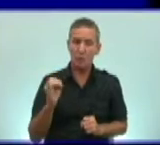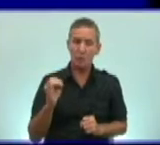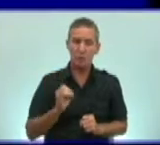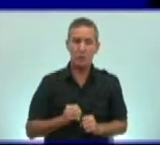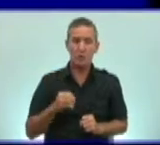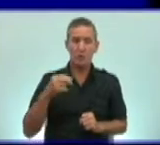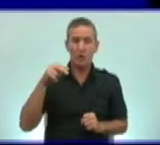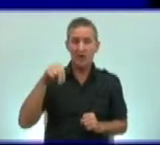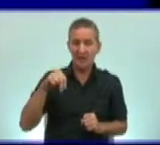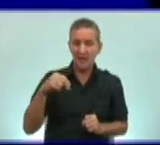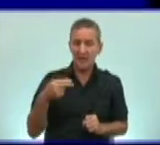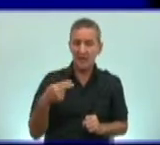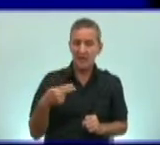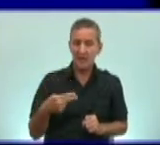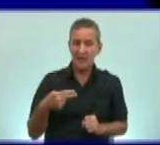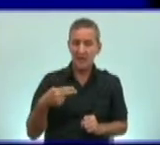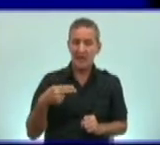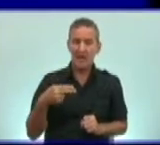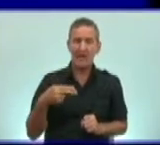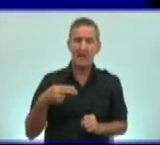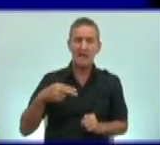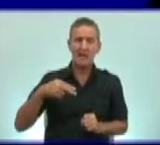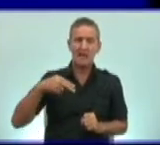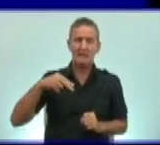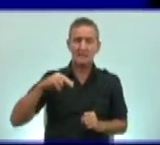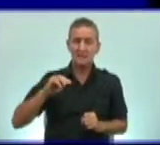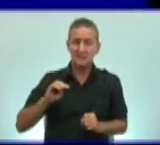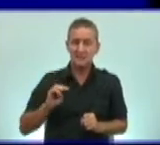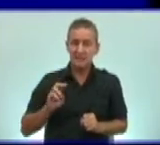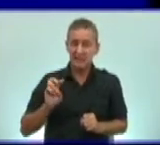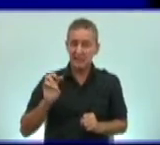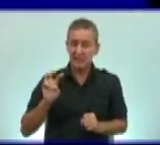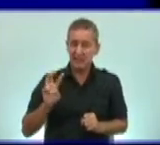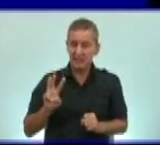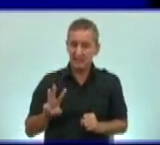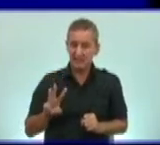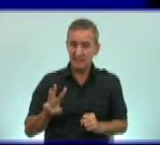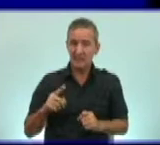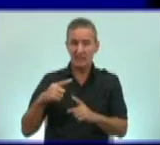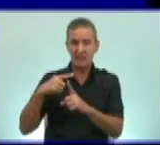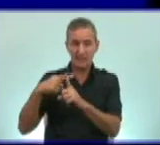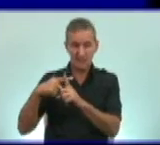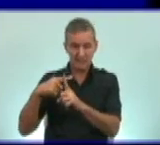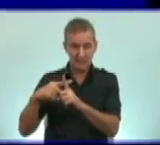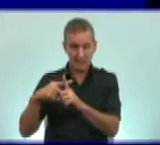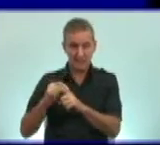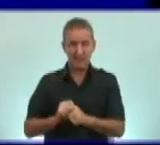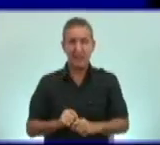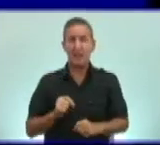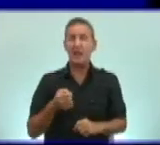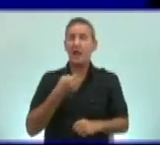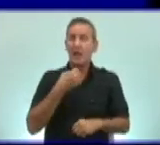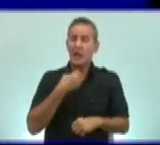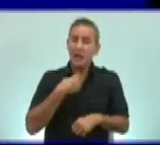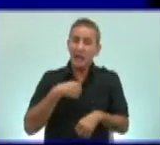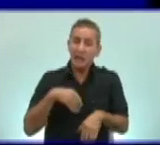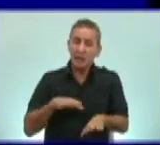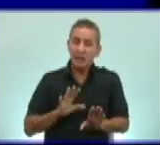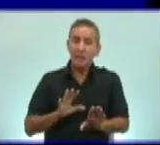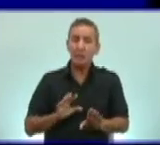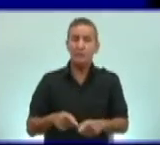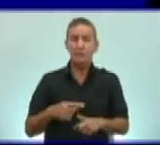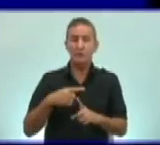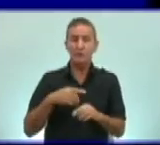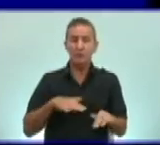Ya tengo aquí 2 cargas que van a estar en un medio que da la posibilidad de que haya un movimiento capaz de